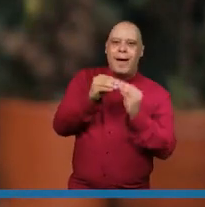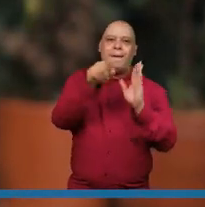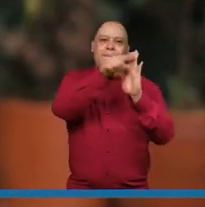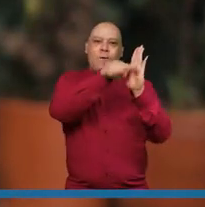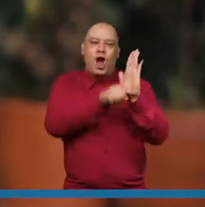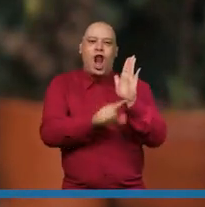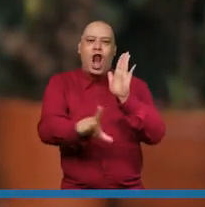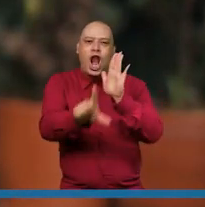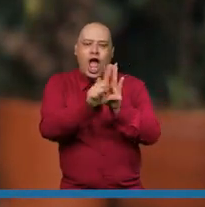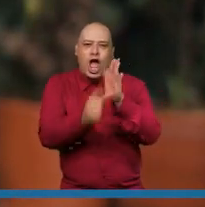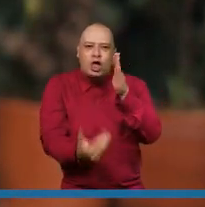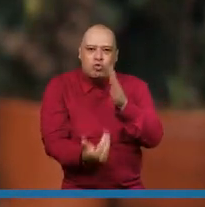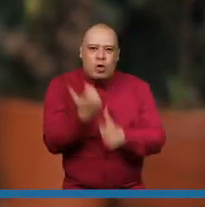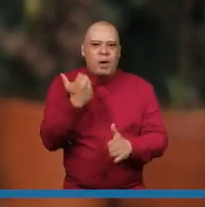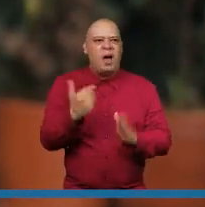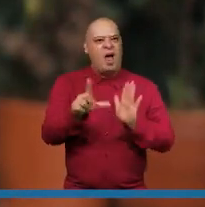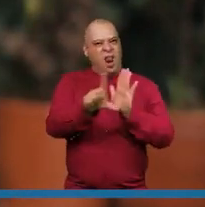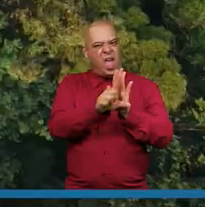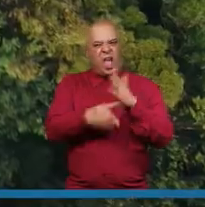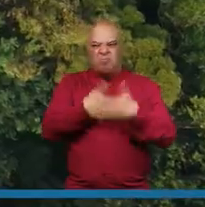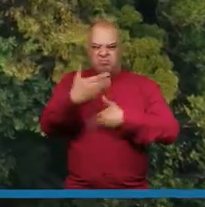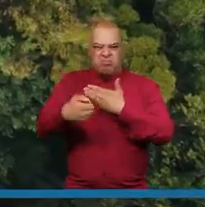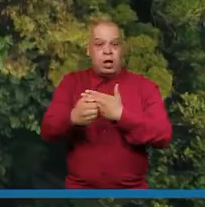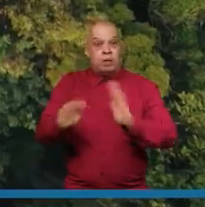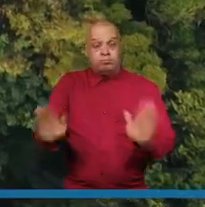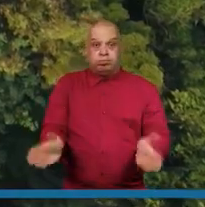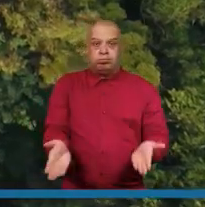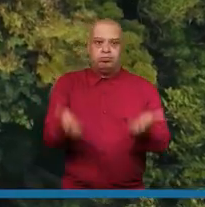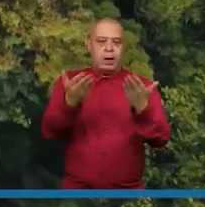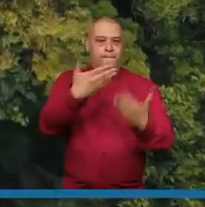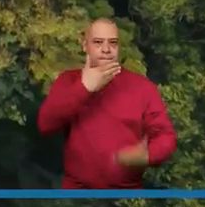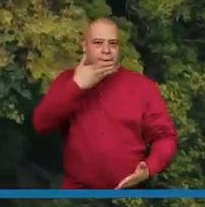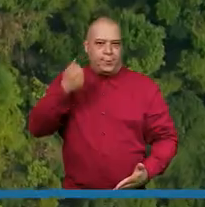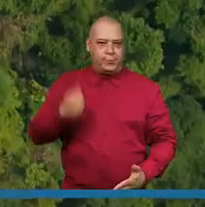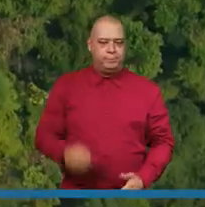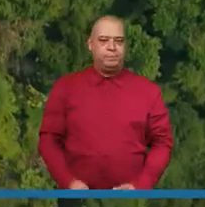forma de recursos, en forma de políticas, en forma de legislaciones.